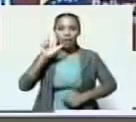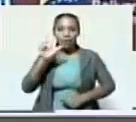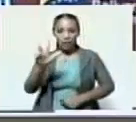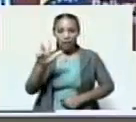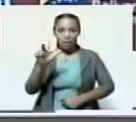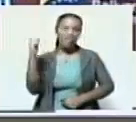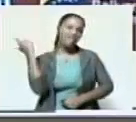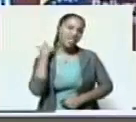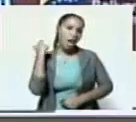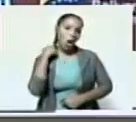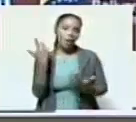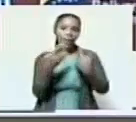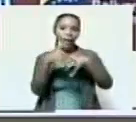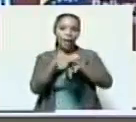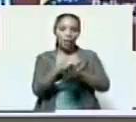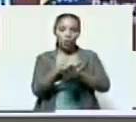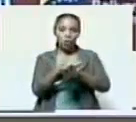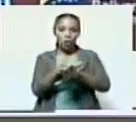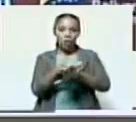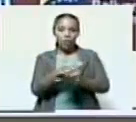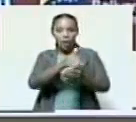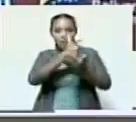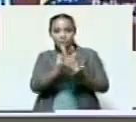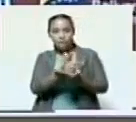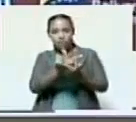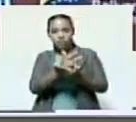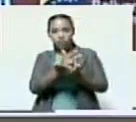antiguos integrantes de la FARC-EP,